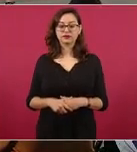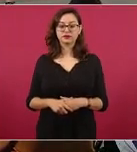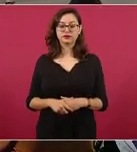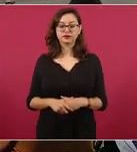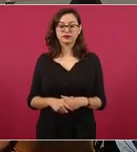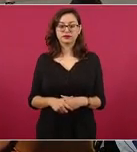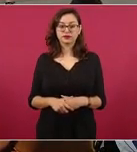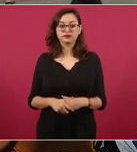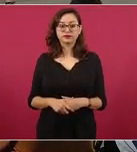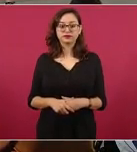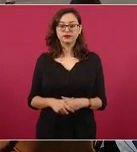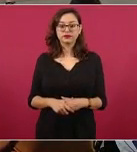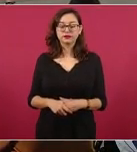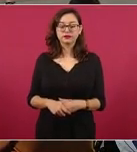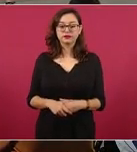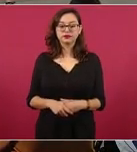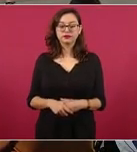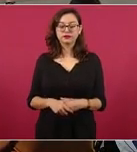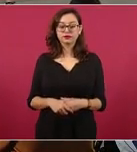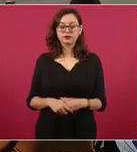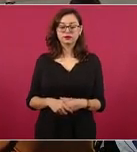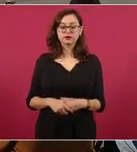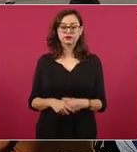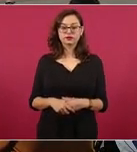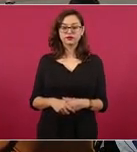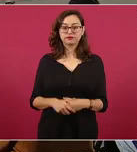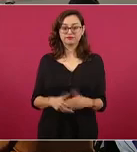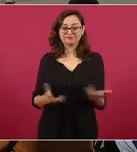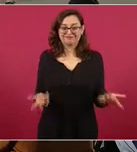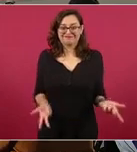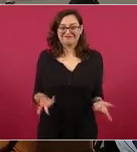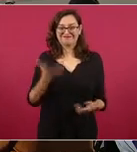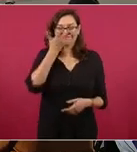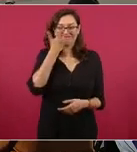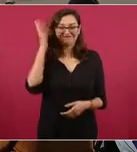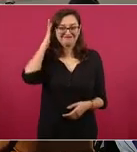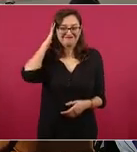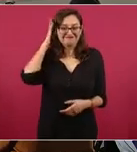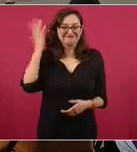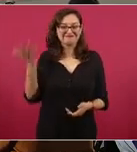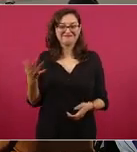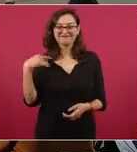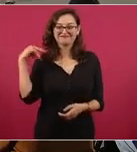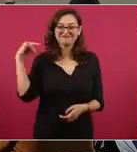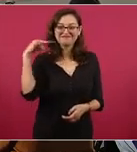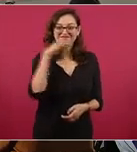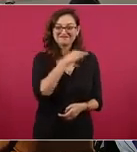es lo mismo. Para que vean la hipocresía.